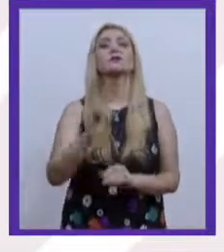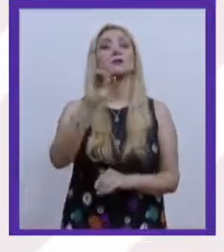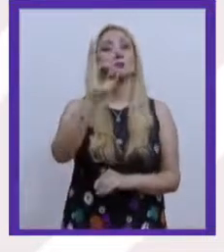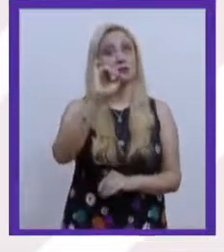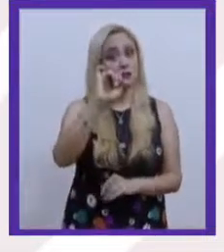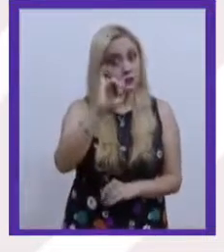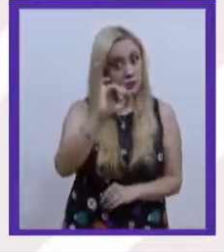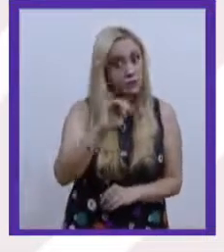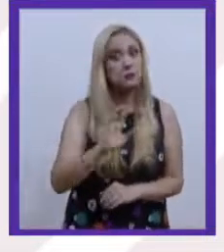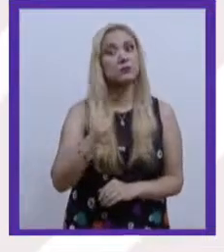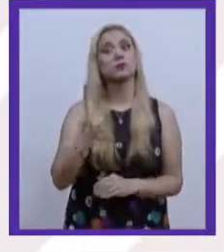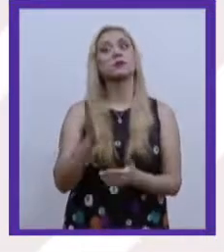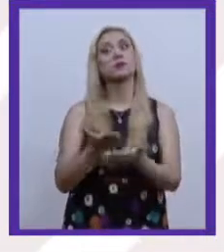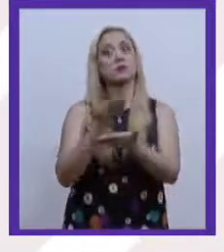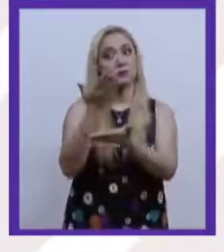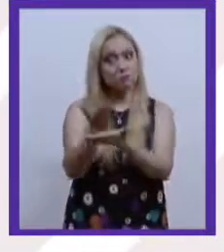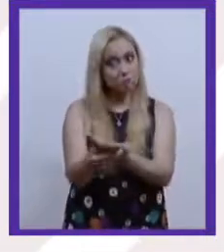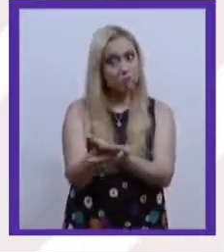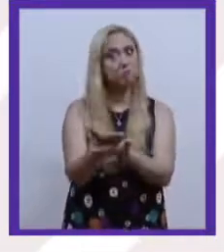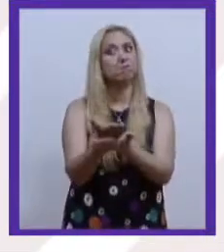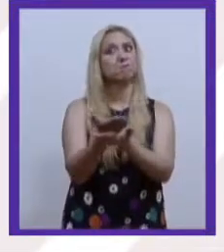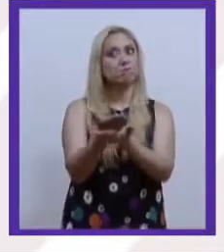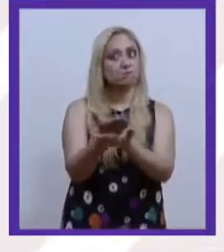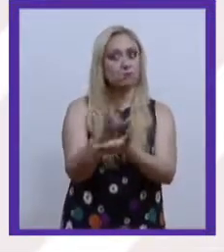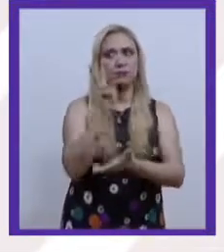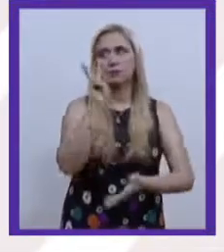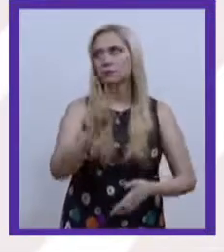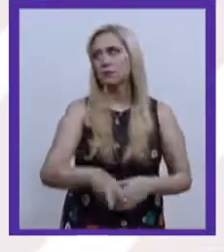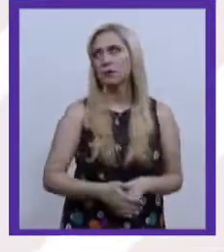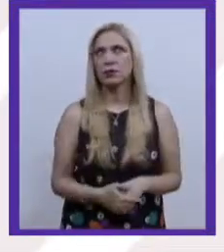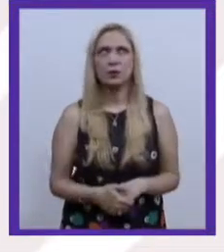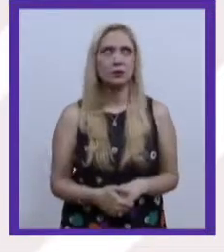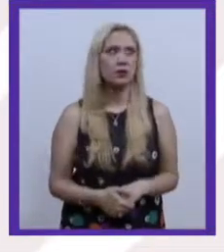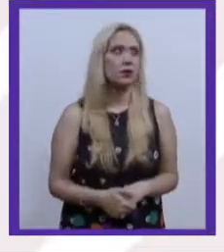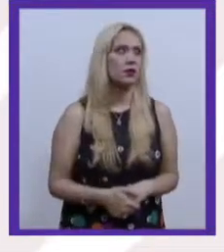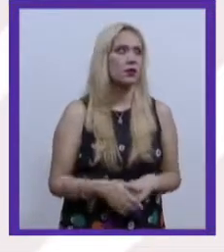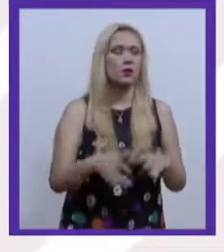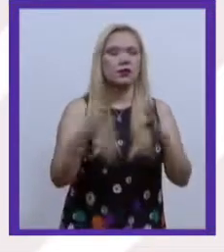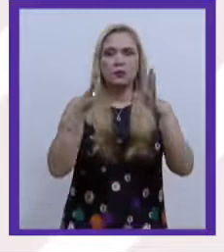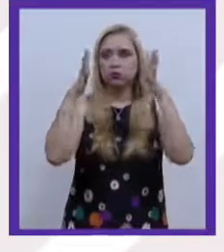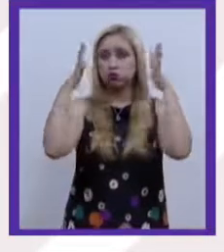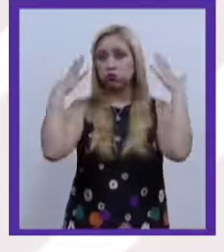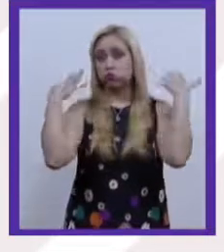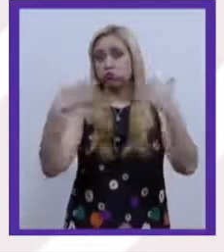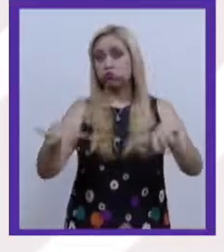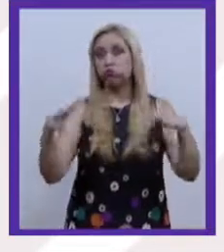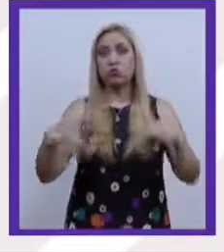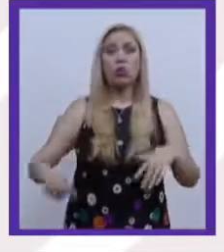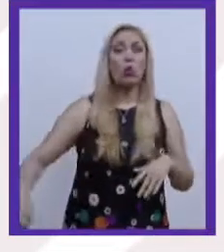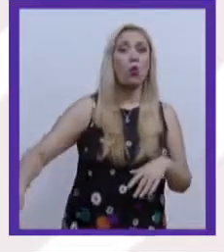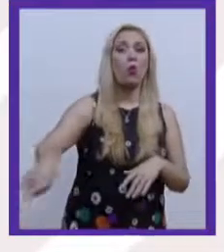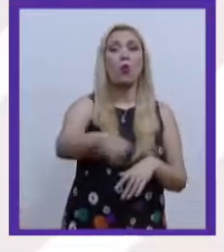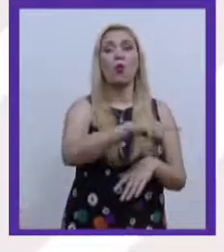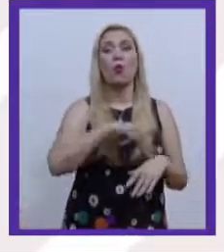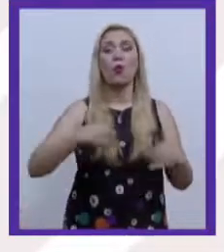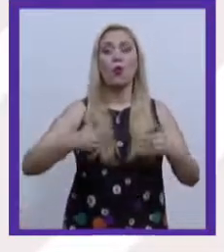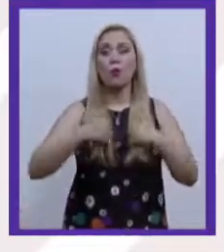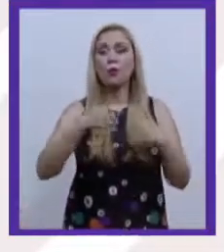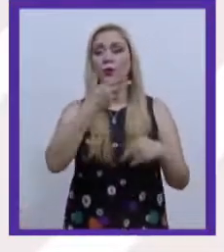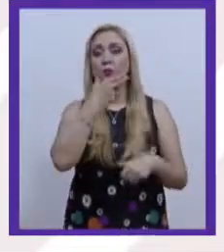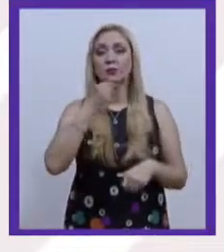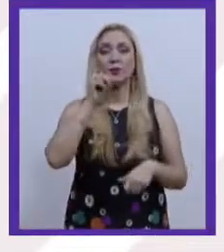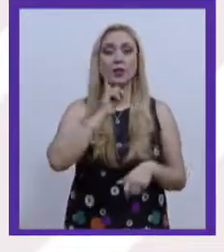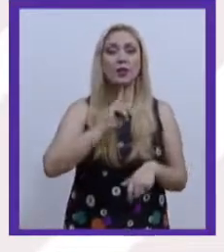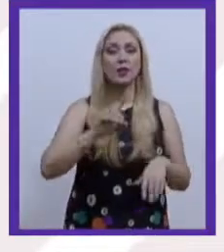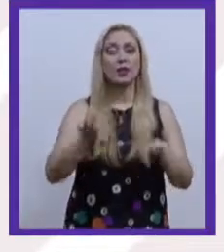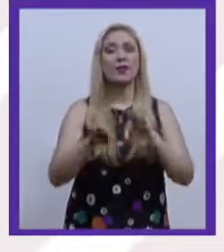Sí, presentamos una reforma que sobre todo, de veras, ha sido impresionante los trabajadores jóvenes, mujeres y hombres, cómo